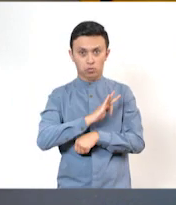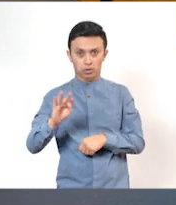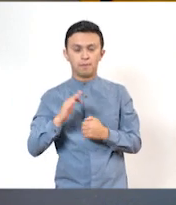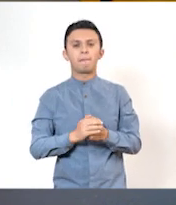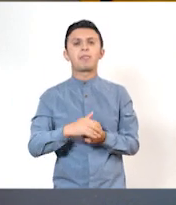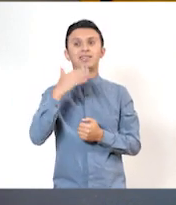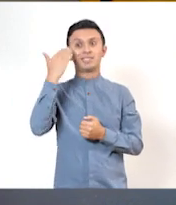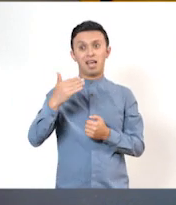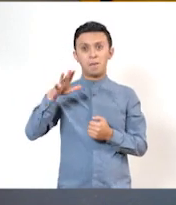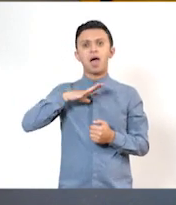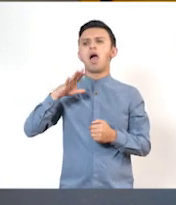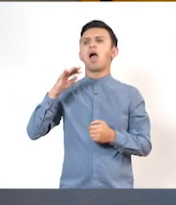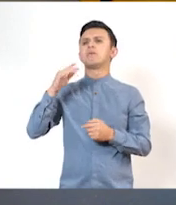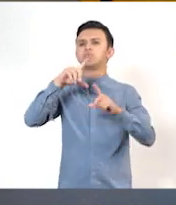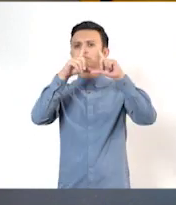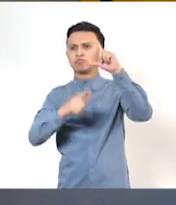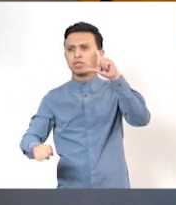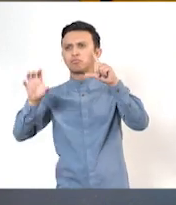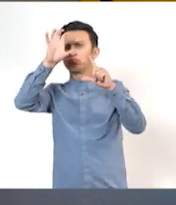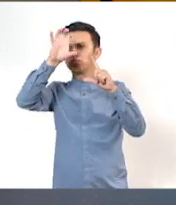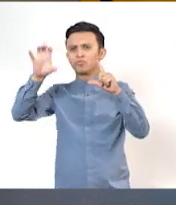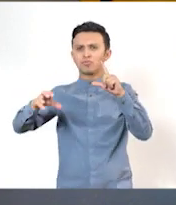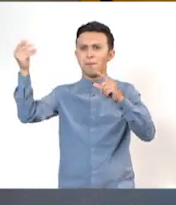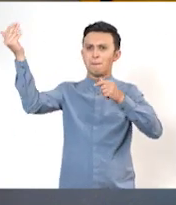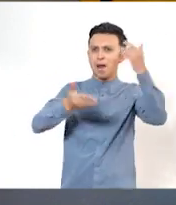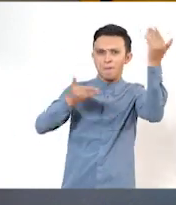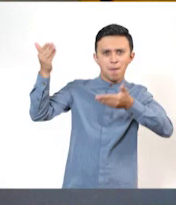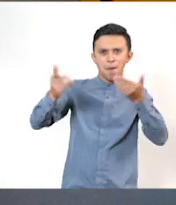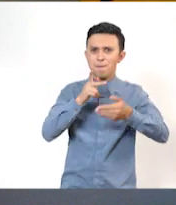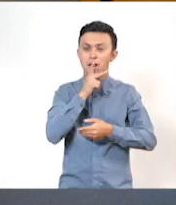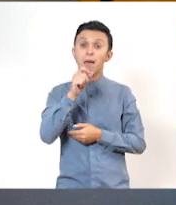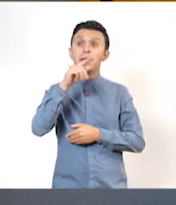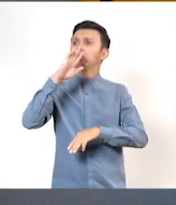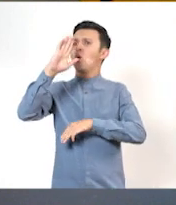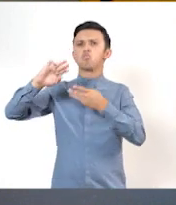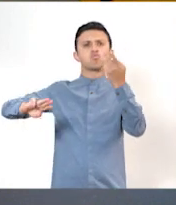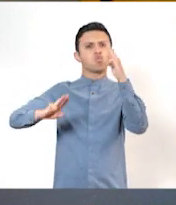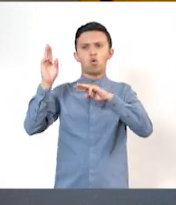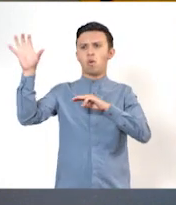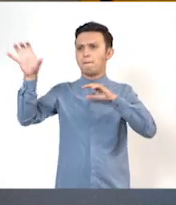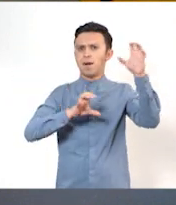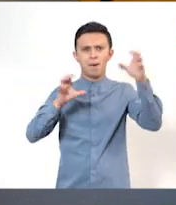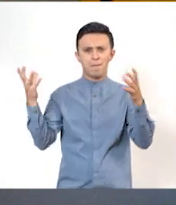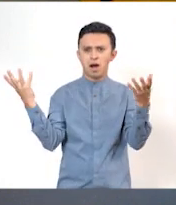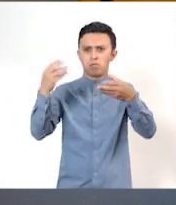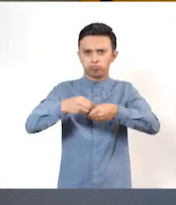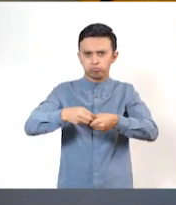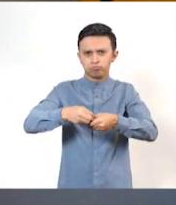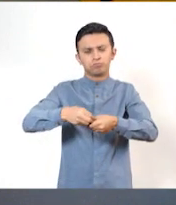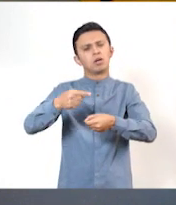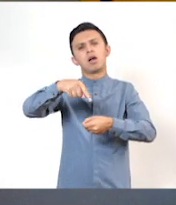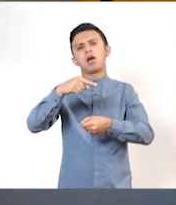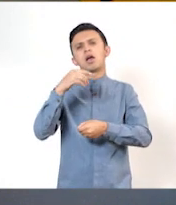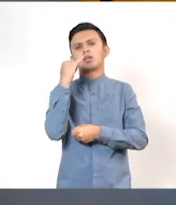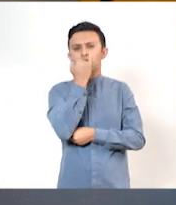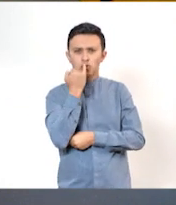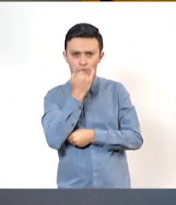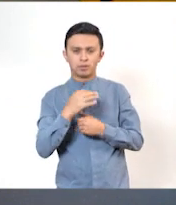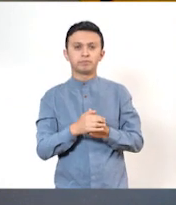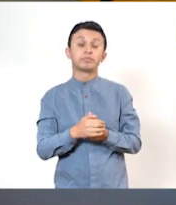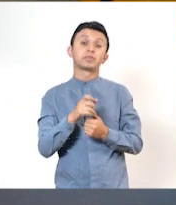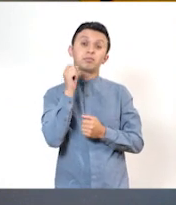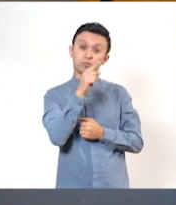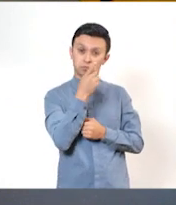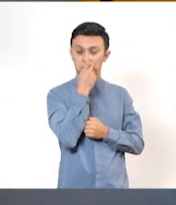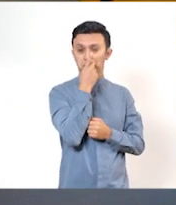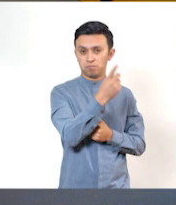palabras vienen de tantos lugares de México y del mundo también, y que se han ido construyendo a lo largo de tantos años. Como